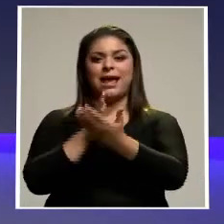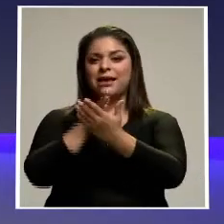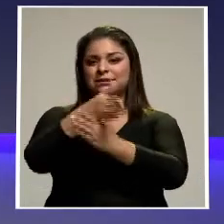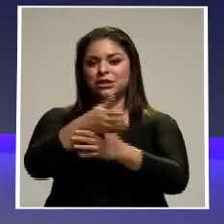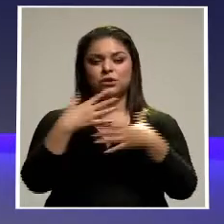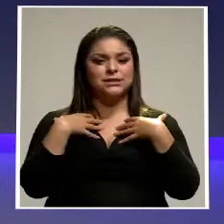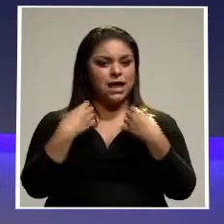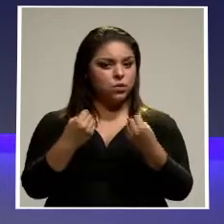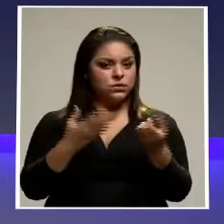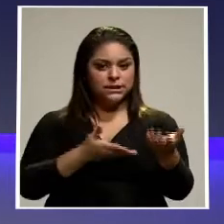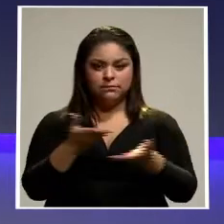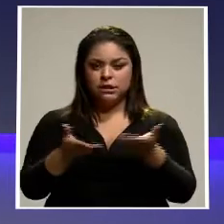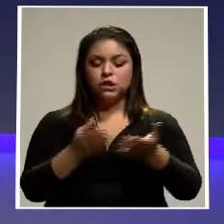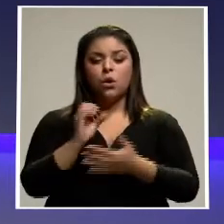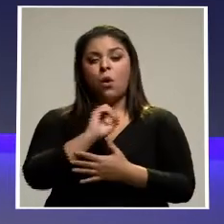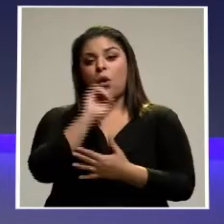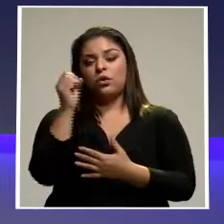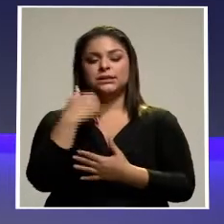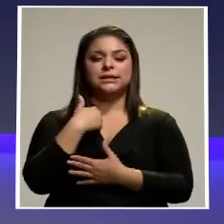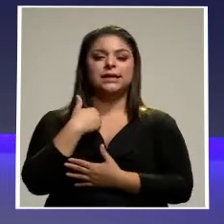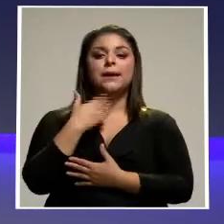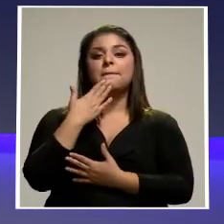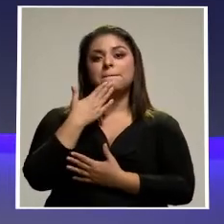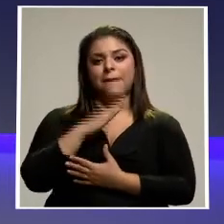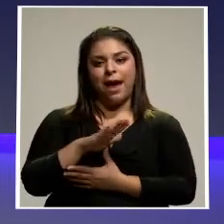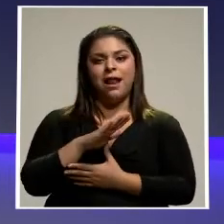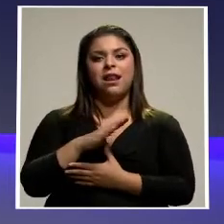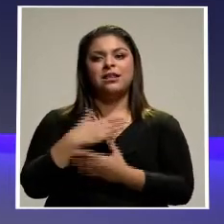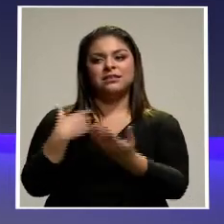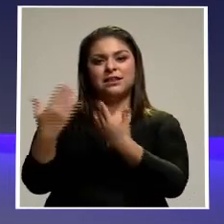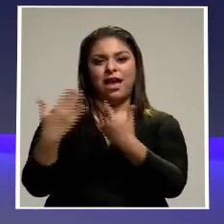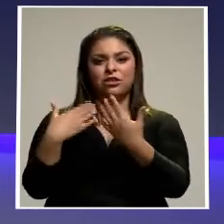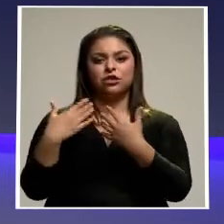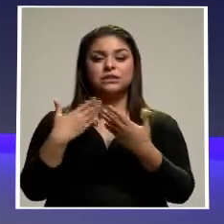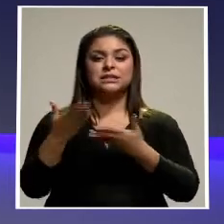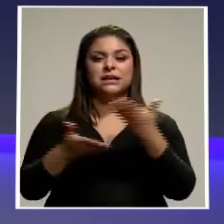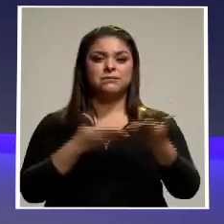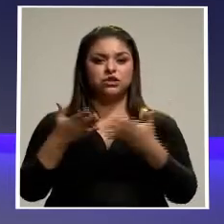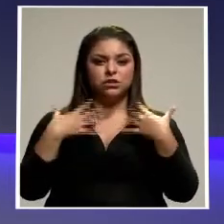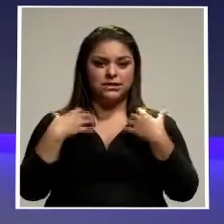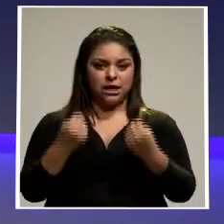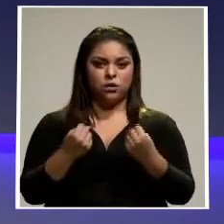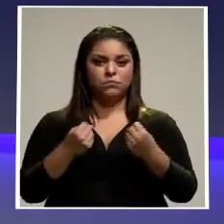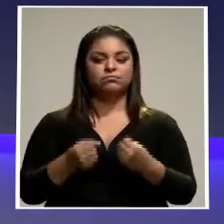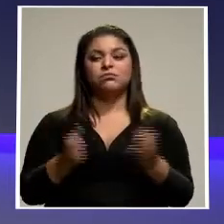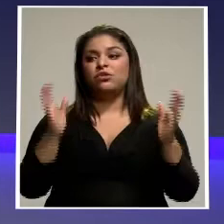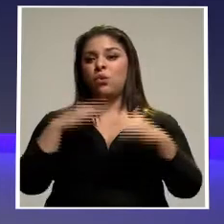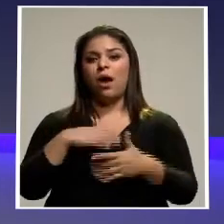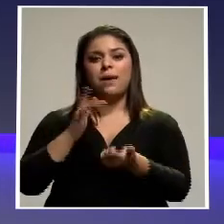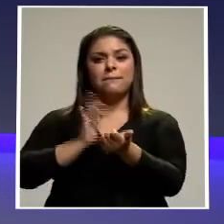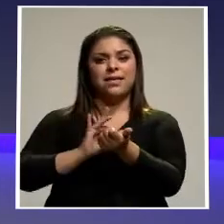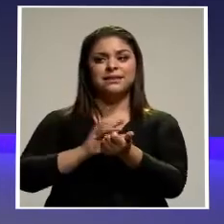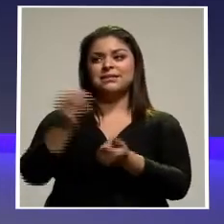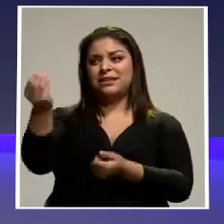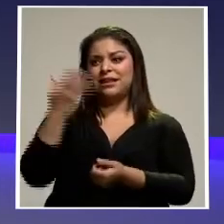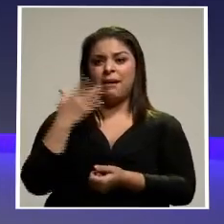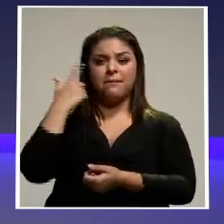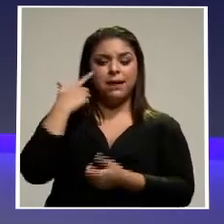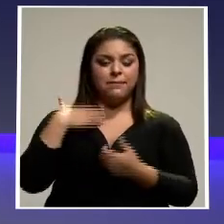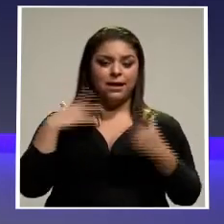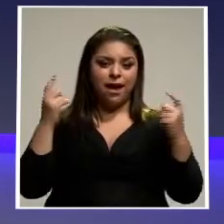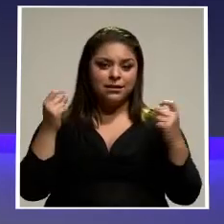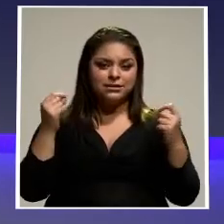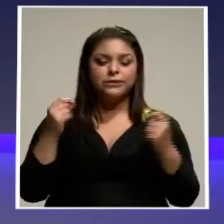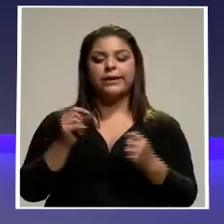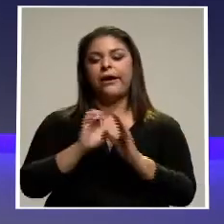salud o tiene un maltrato en el servicio de salud, no le dan la medicina para el cáncer, no